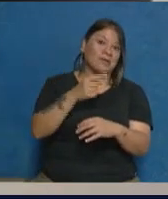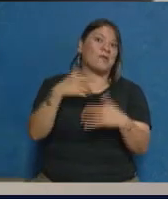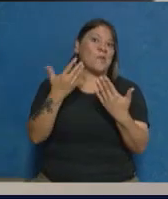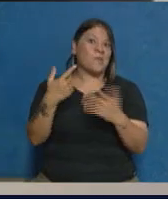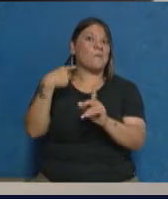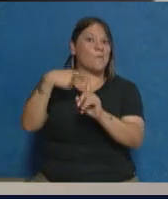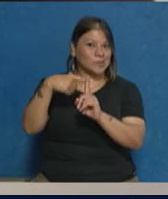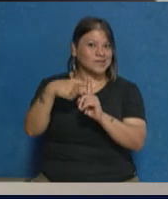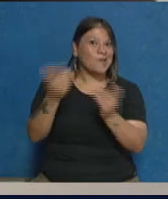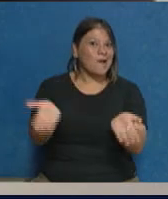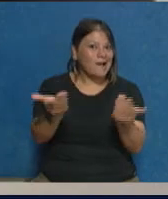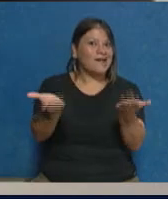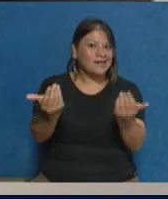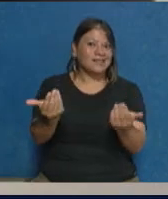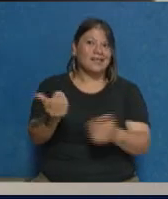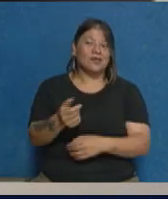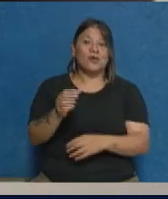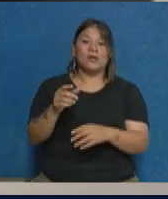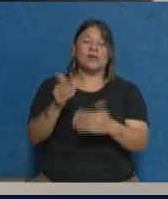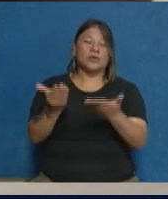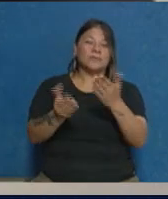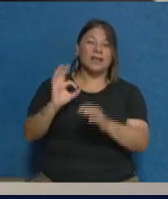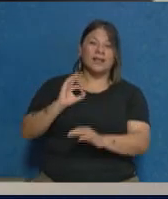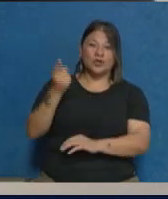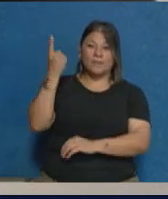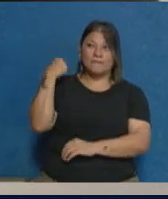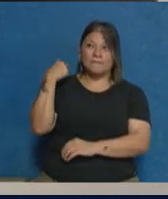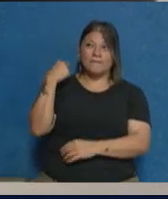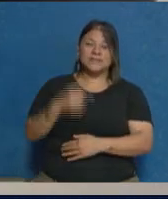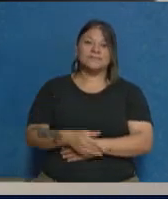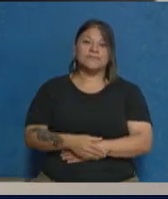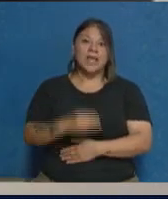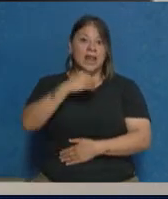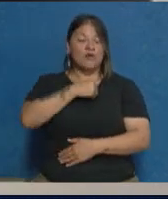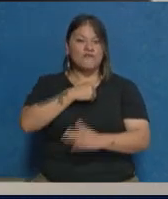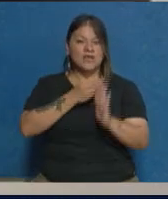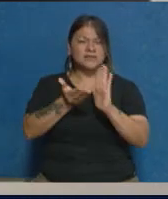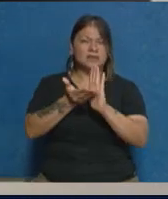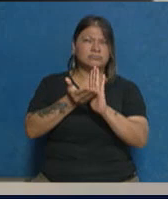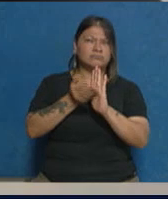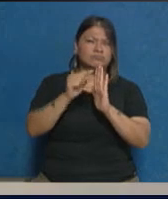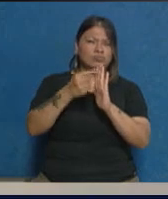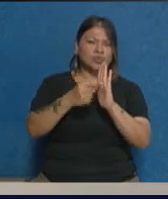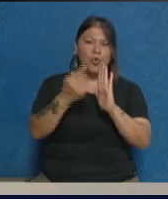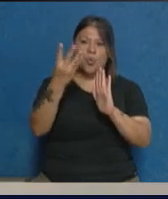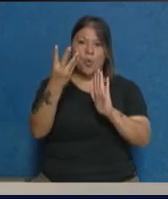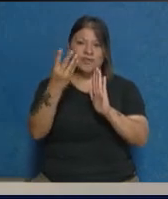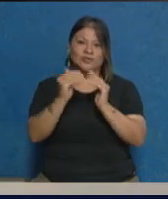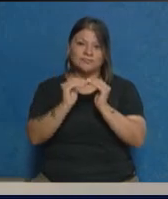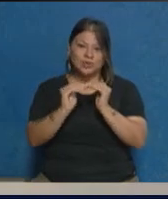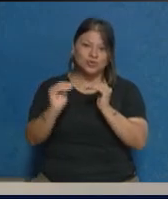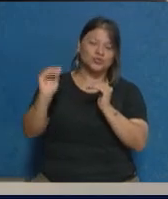positivo y especialmente cuando se mira respecto del año pasado, vemos que la confianza subió 4 puntos respecto de la